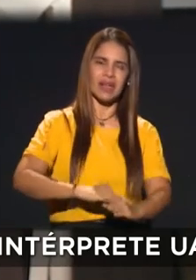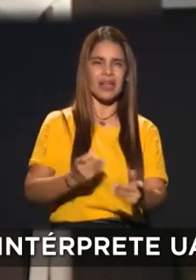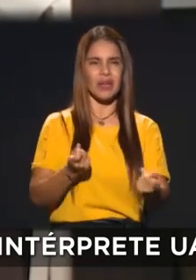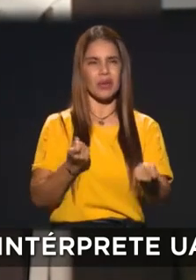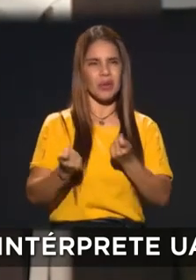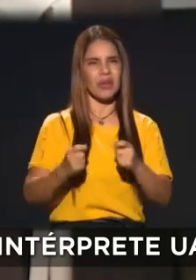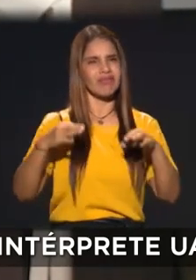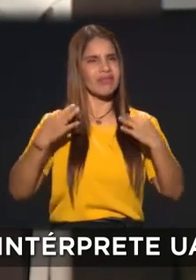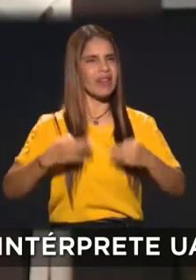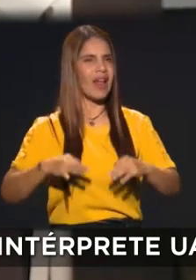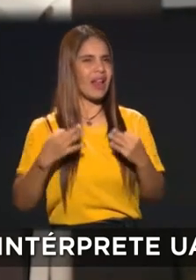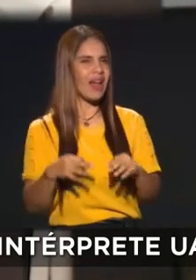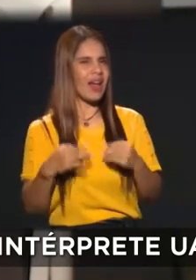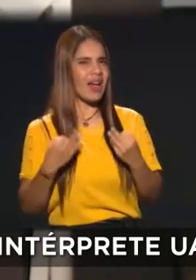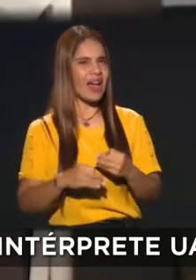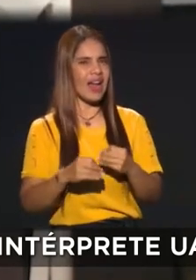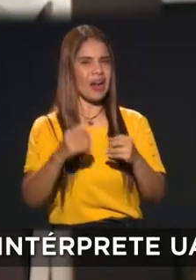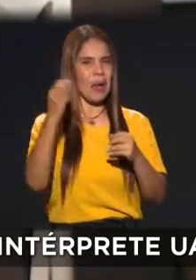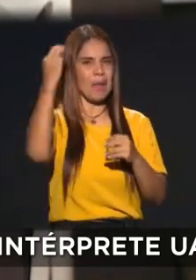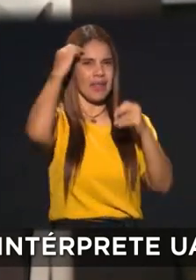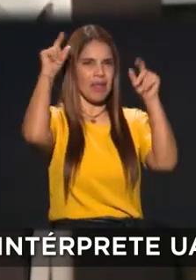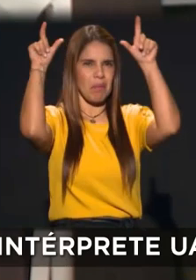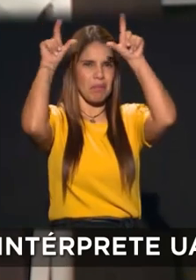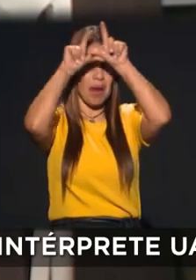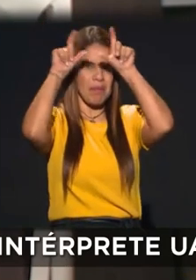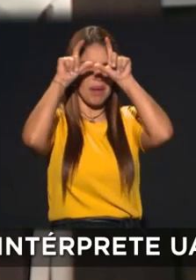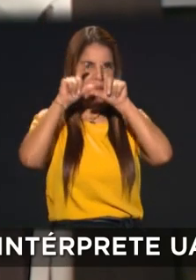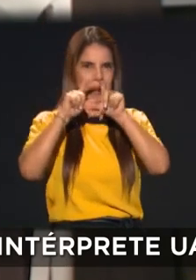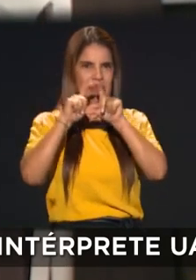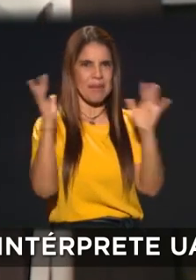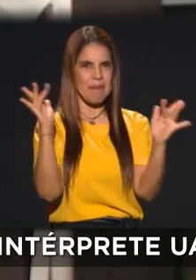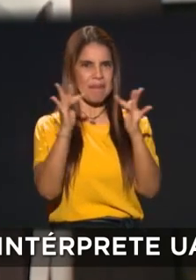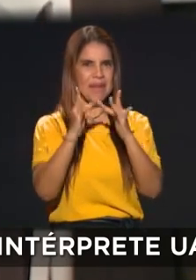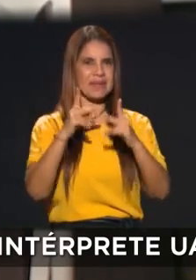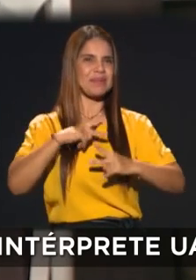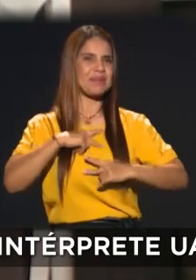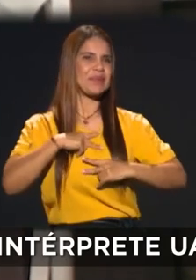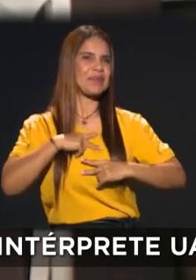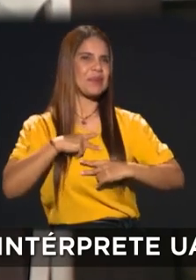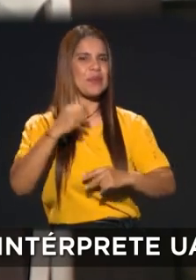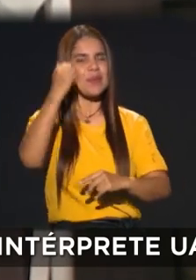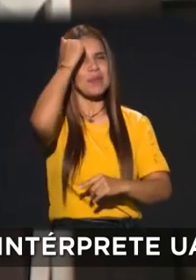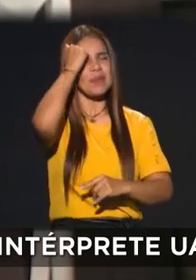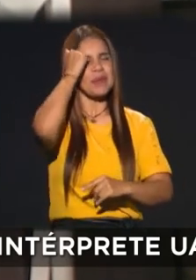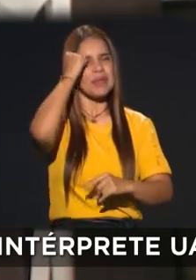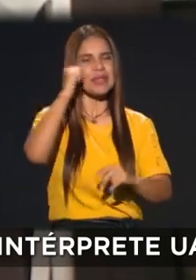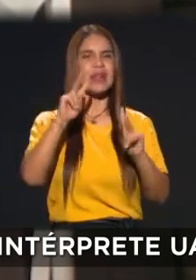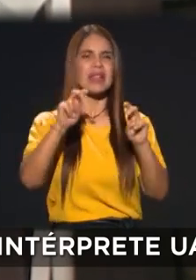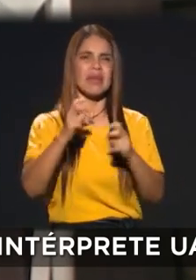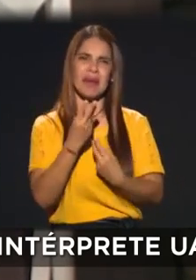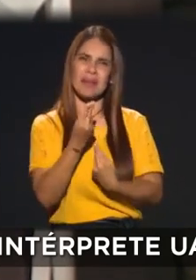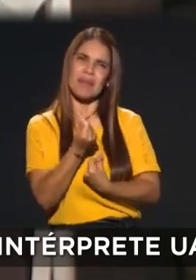podamos soltar, cerrar todos esos programas y conectarnos con nosotros mismos. Escuchaba que un profesor hablaba de